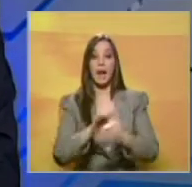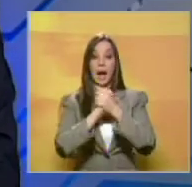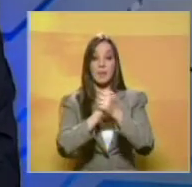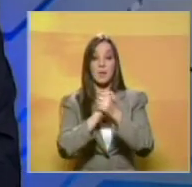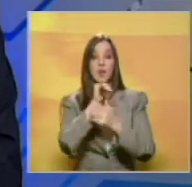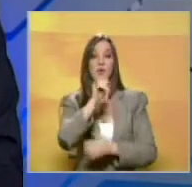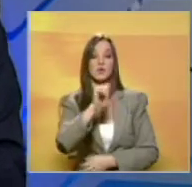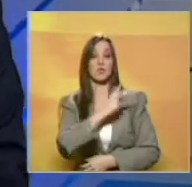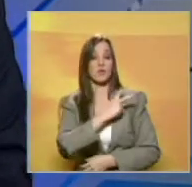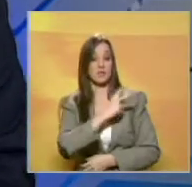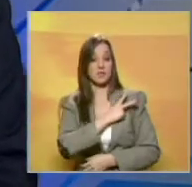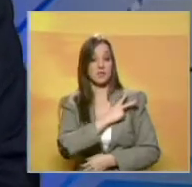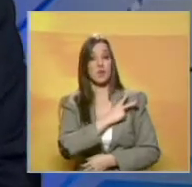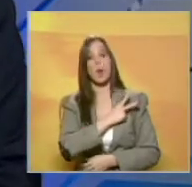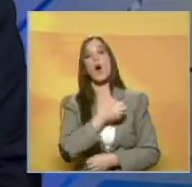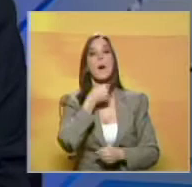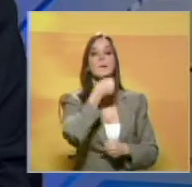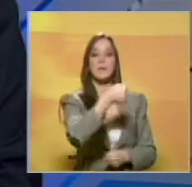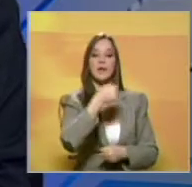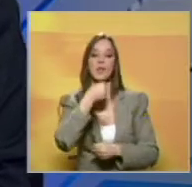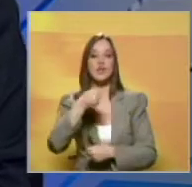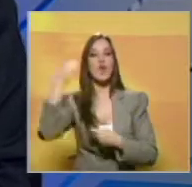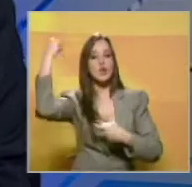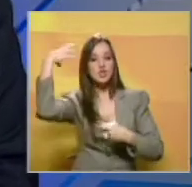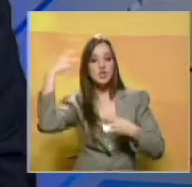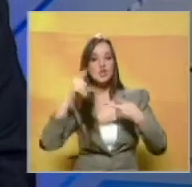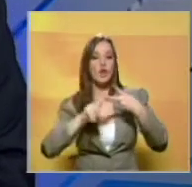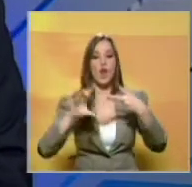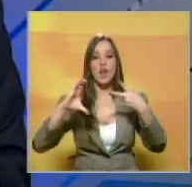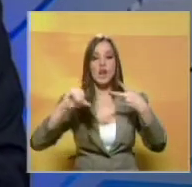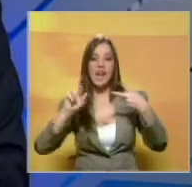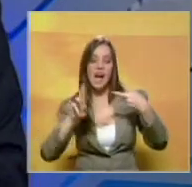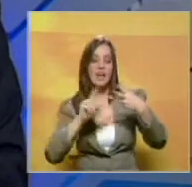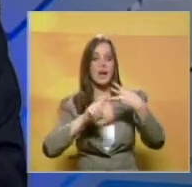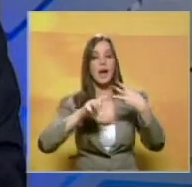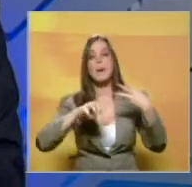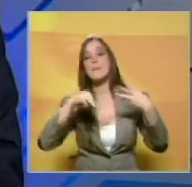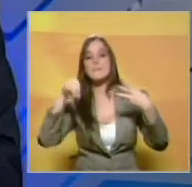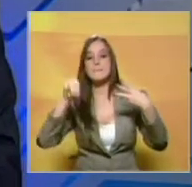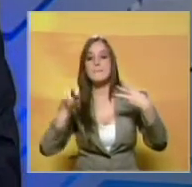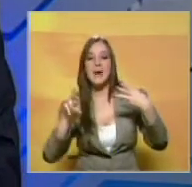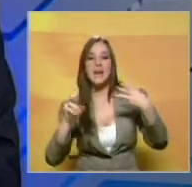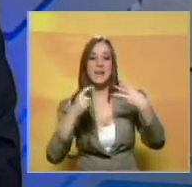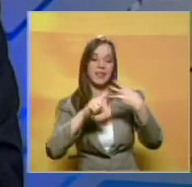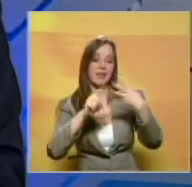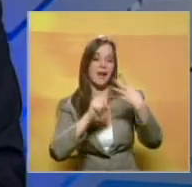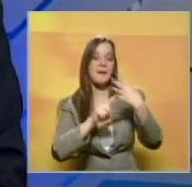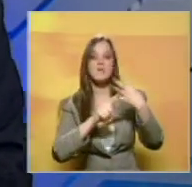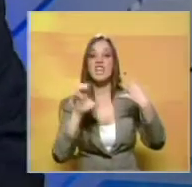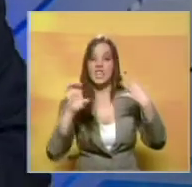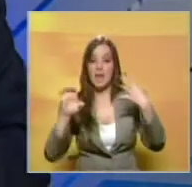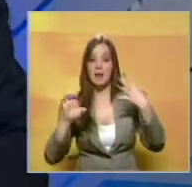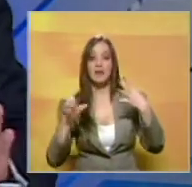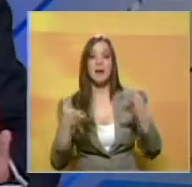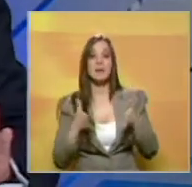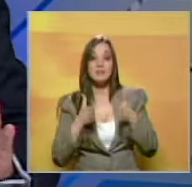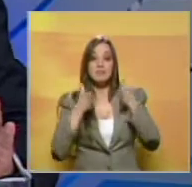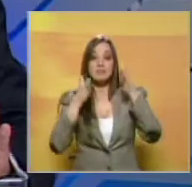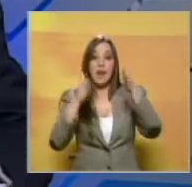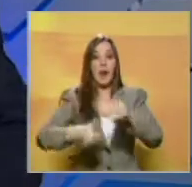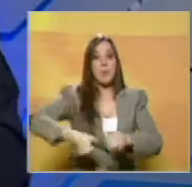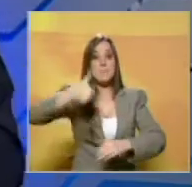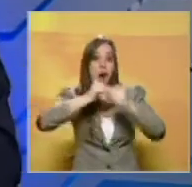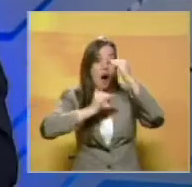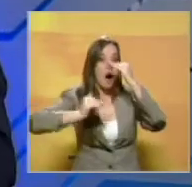Noticiero Venevisión en la figura de sus periodistas Sol Vargas, Carla Salcedo, Margarita Oropesa y Elia Angélica González recibió la más alta